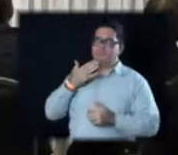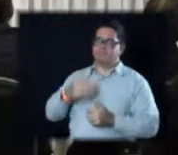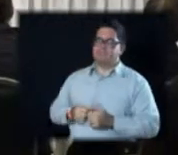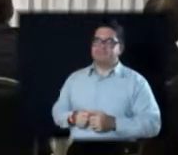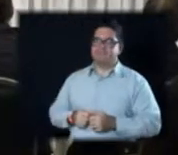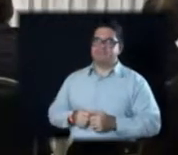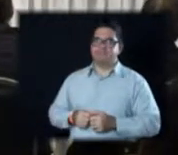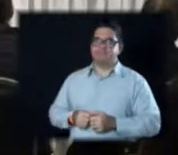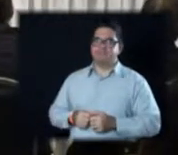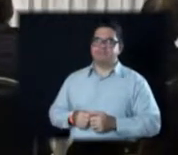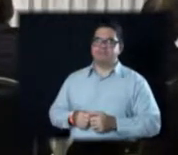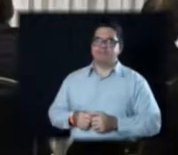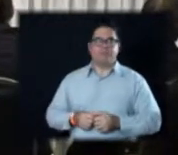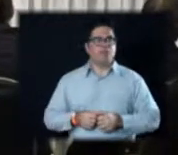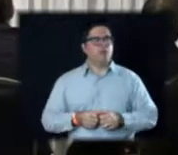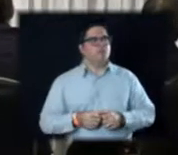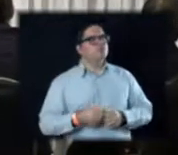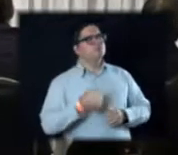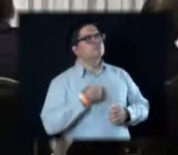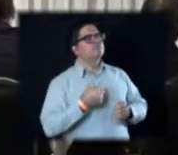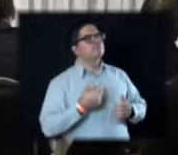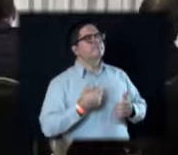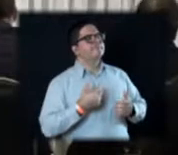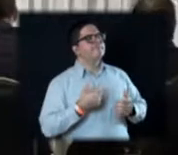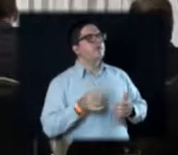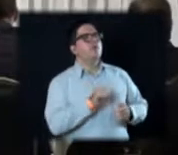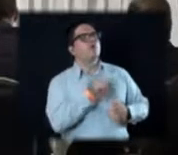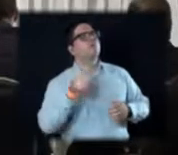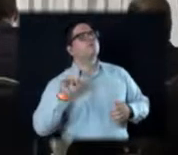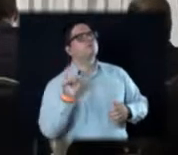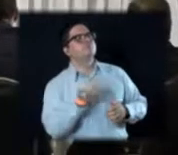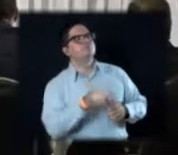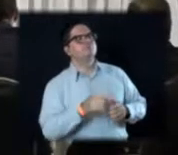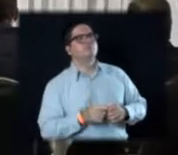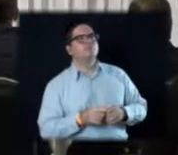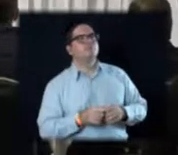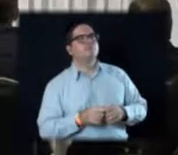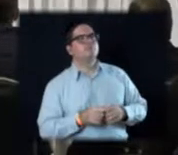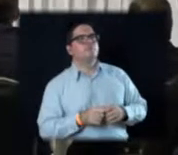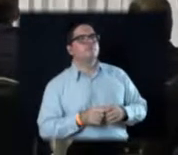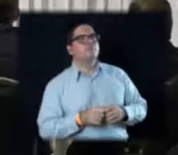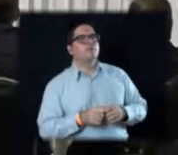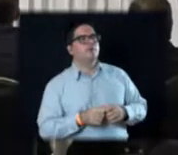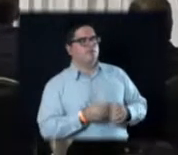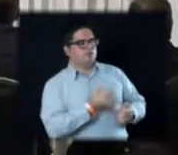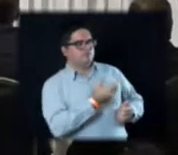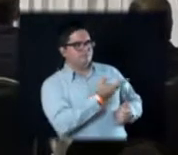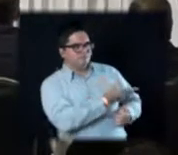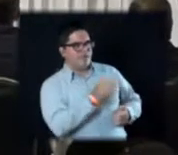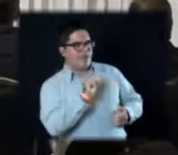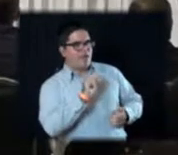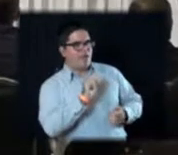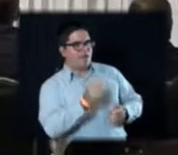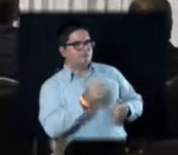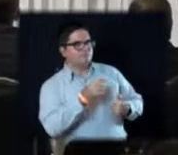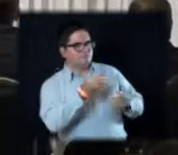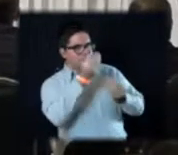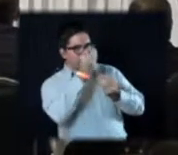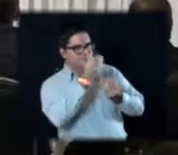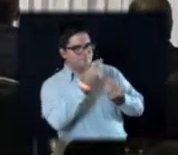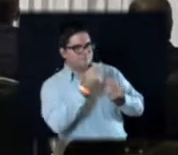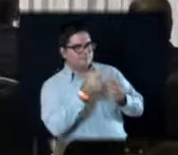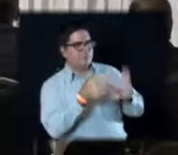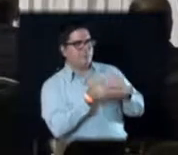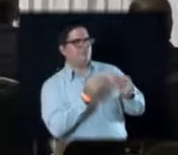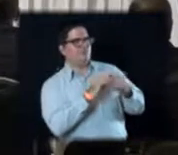Yo tengo otra pregunta y una observación de algo que realmente continúa en lo que estaba estableciendo Ana hace